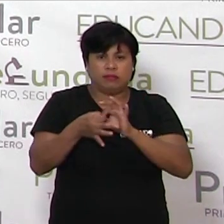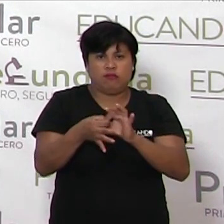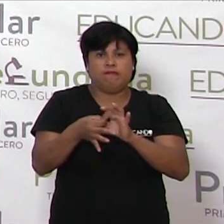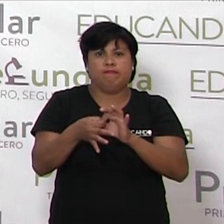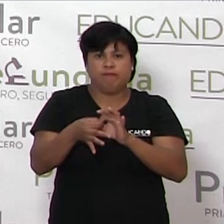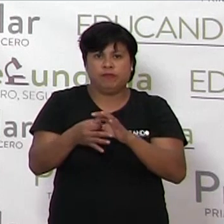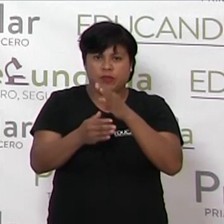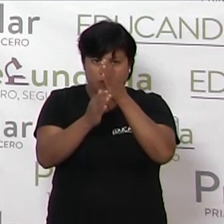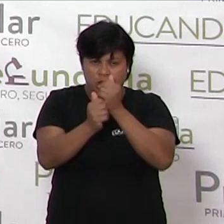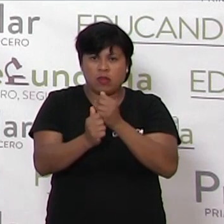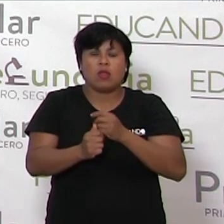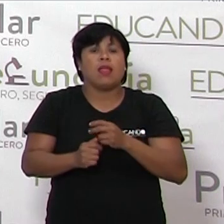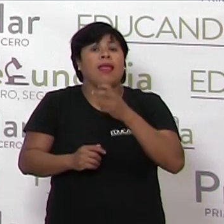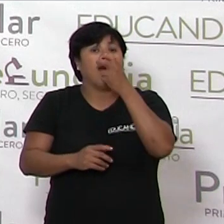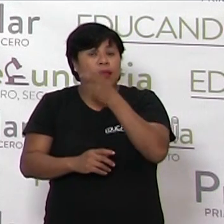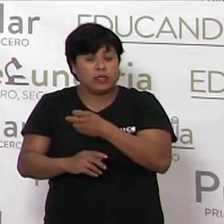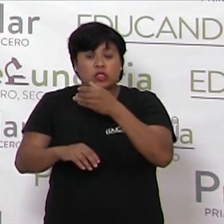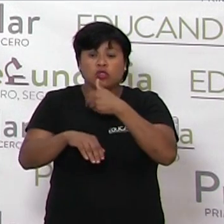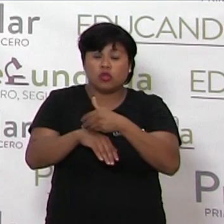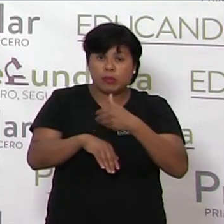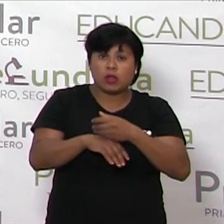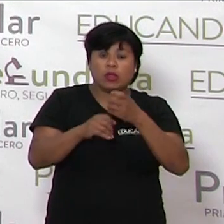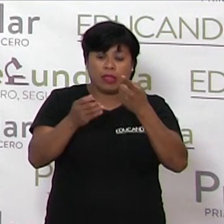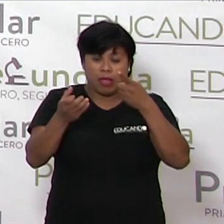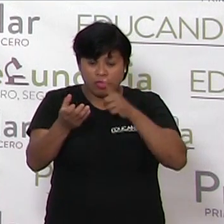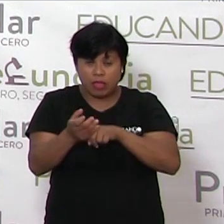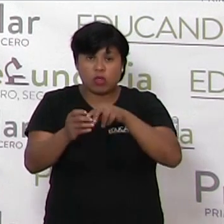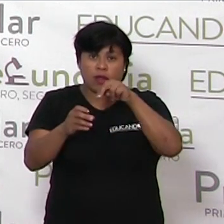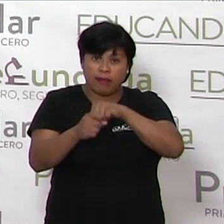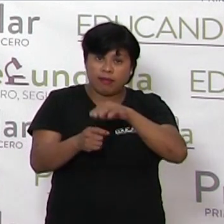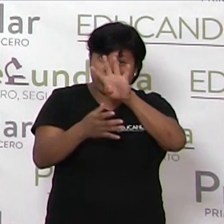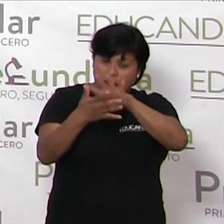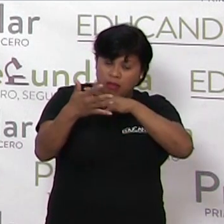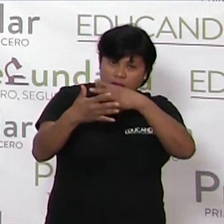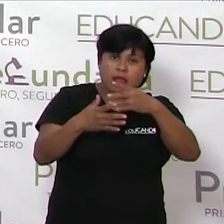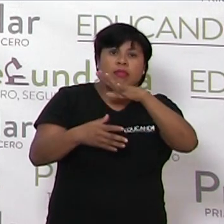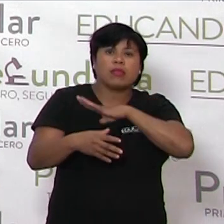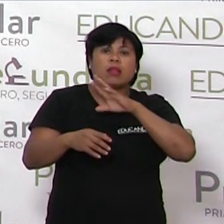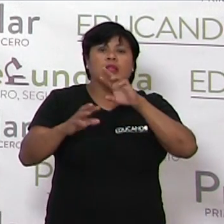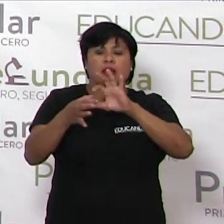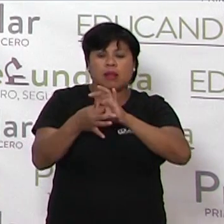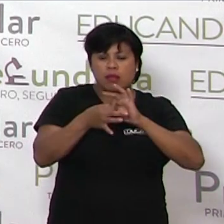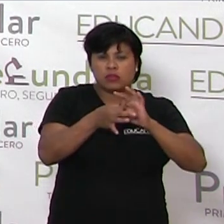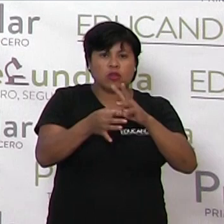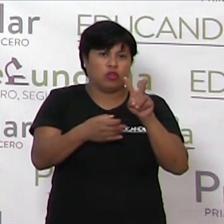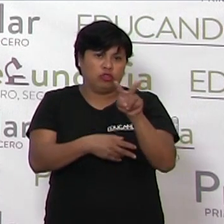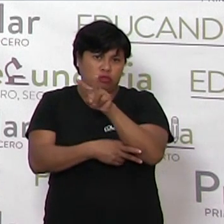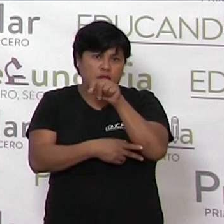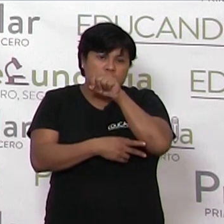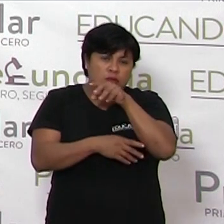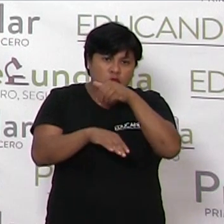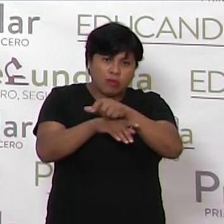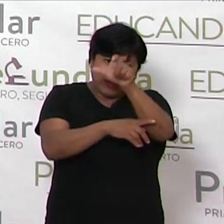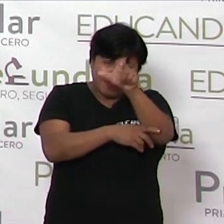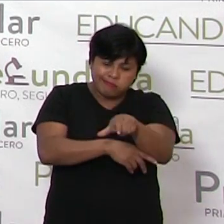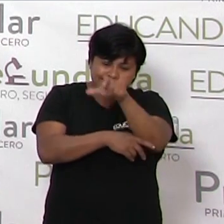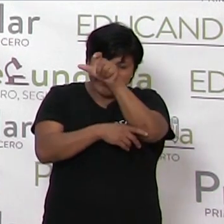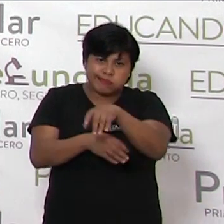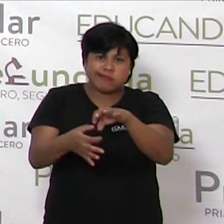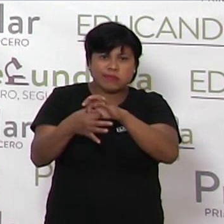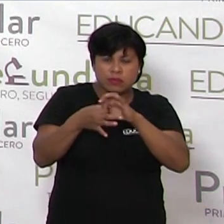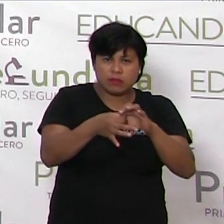acuerdo? Vamos otra vez. Estos números que están en esta tabla de acá guardan una relación entre sí de